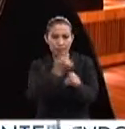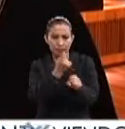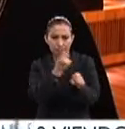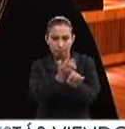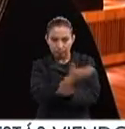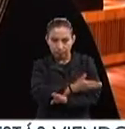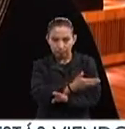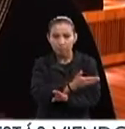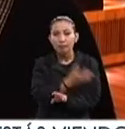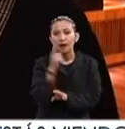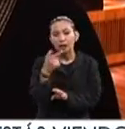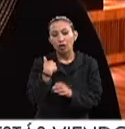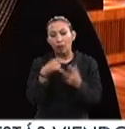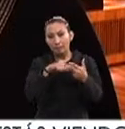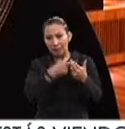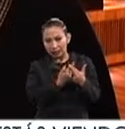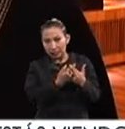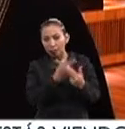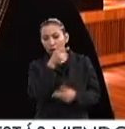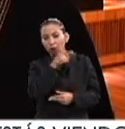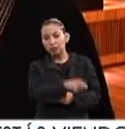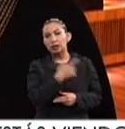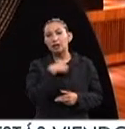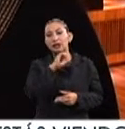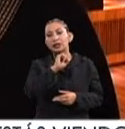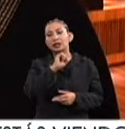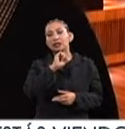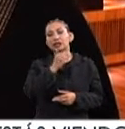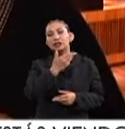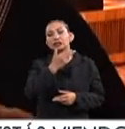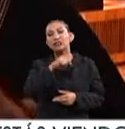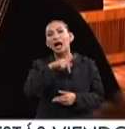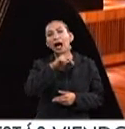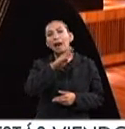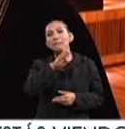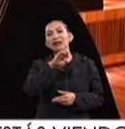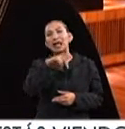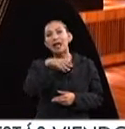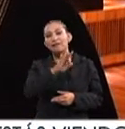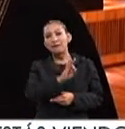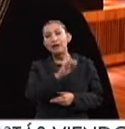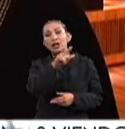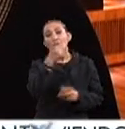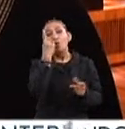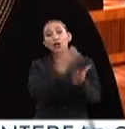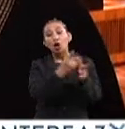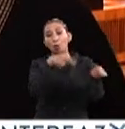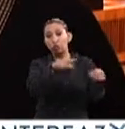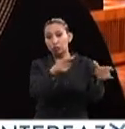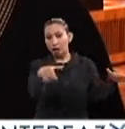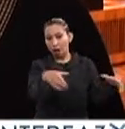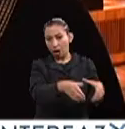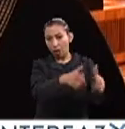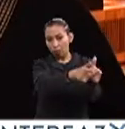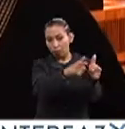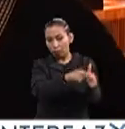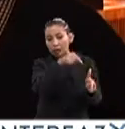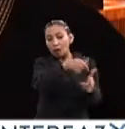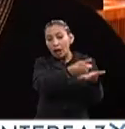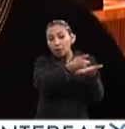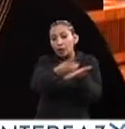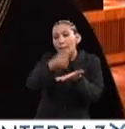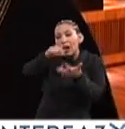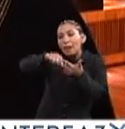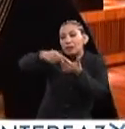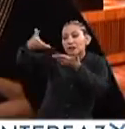primera con la que abrimos es de Chabrier y es únicamente para orquesta. De hecho, siempre ayuda esto